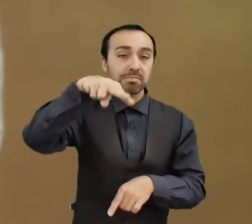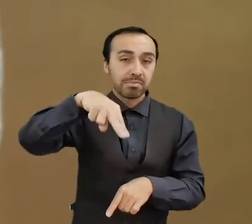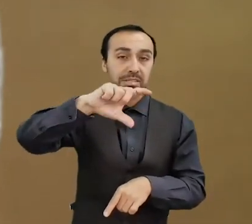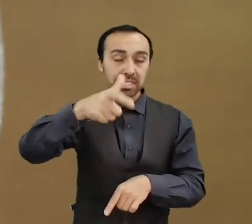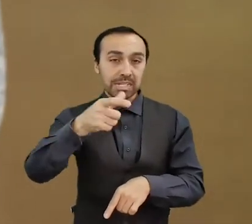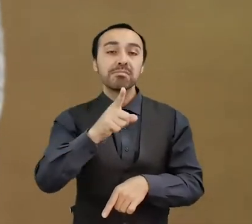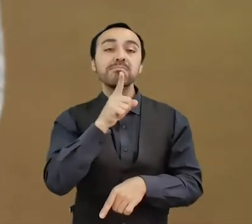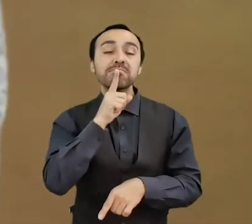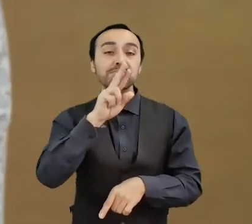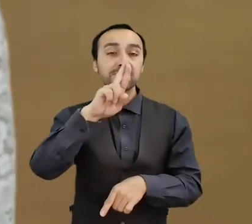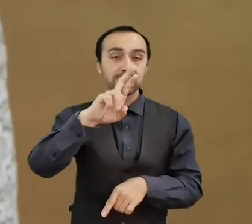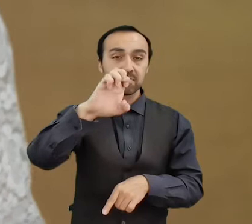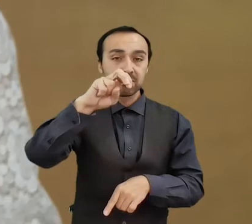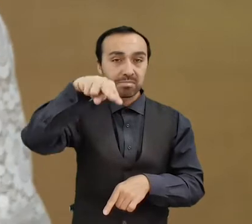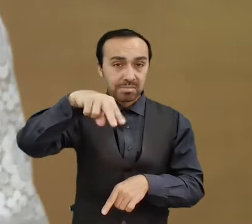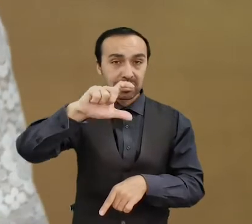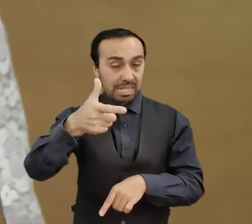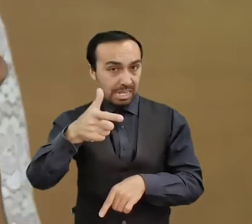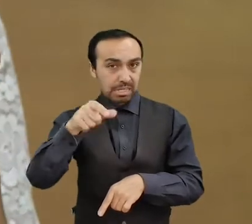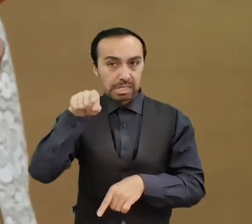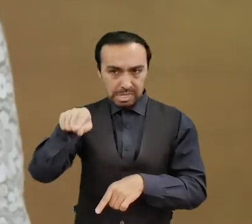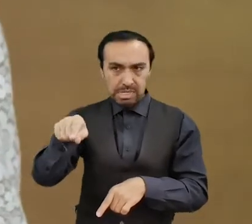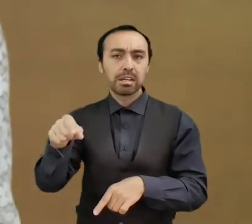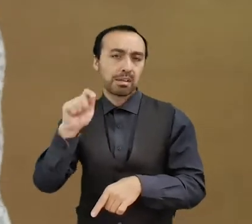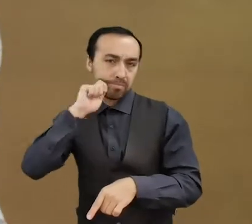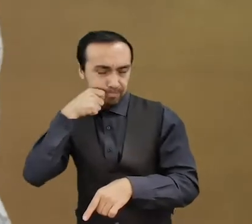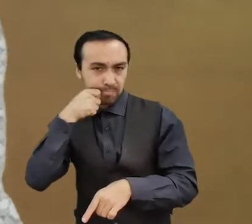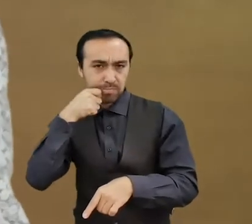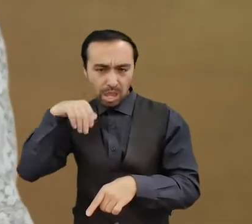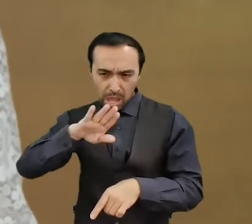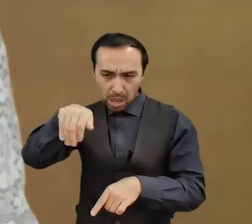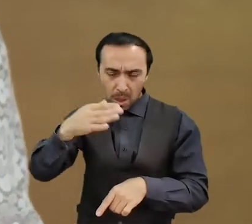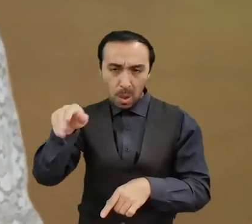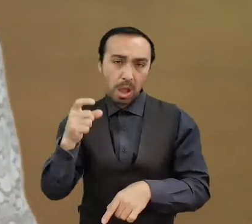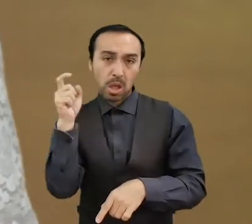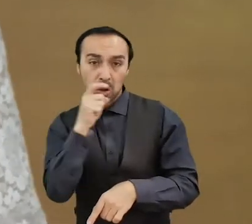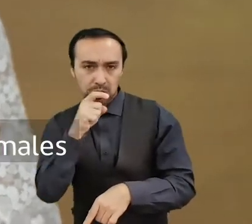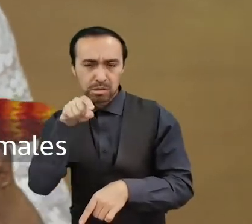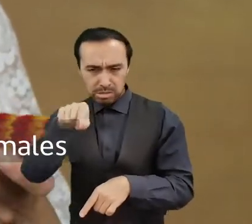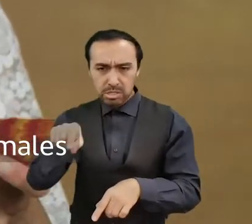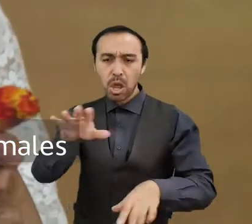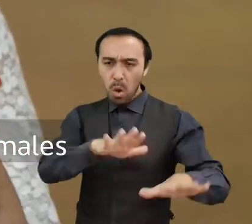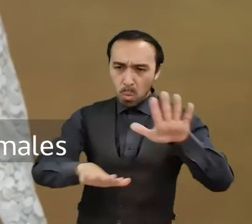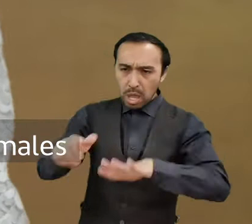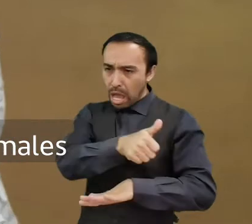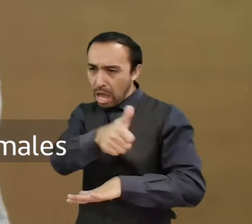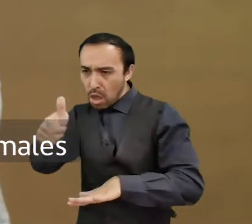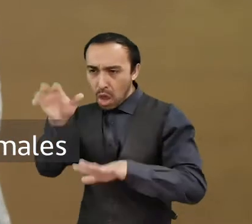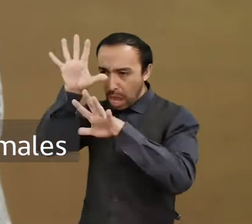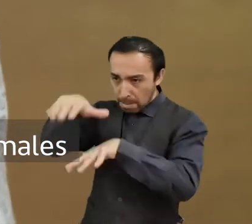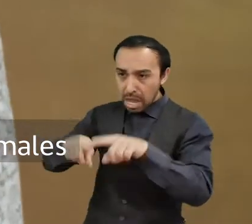decían que ella era la encargada de cuidar y sembrar todas las semillas que iban a crecer